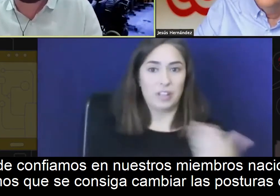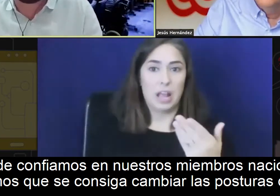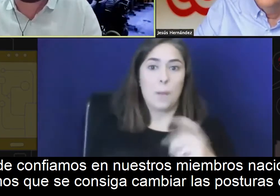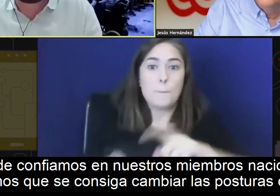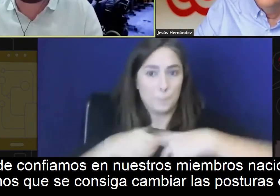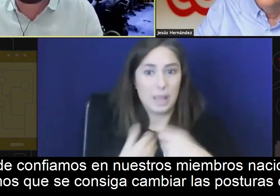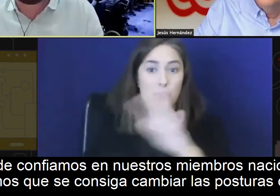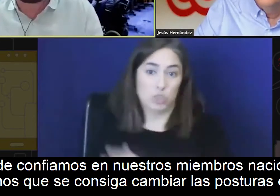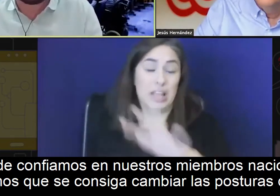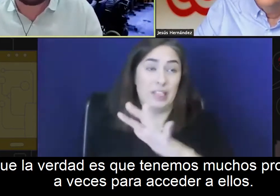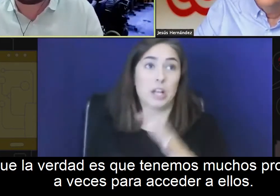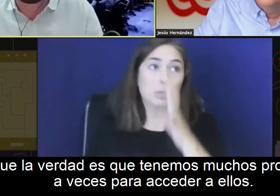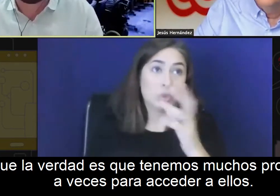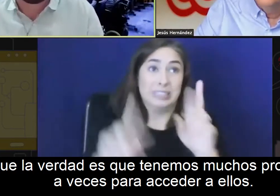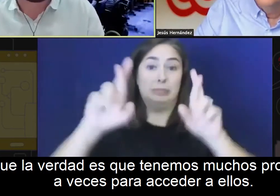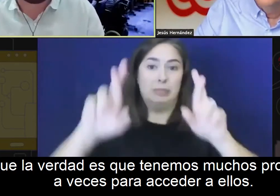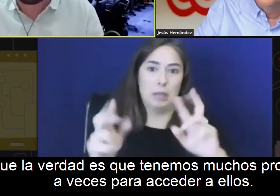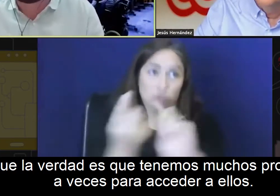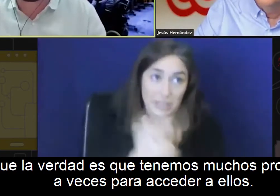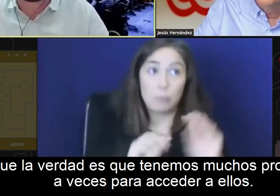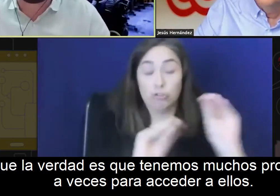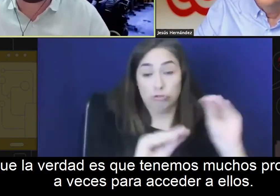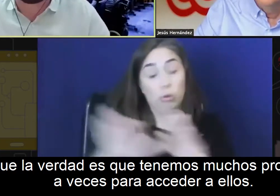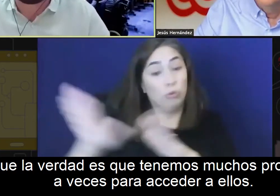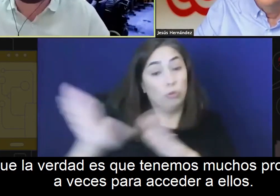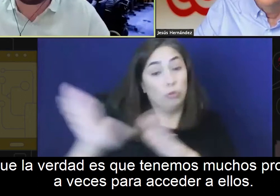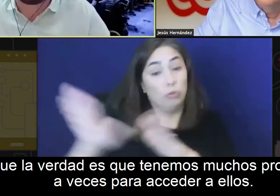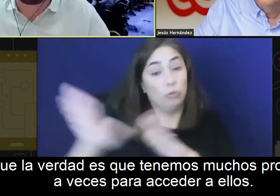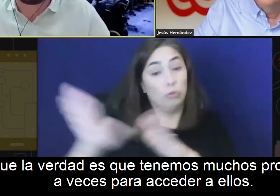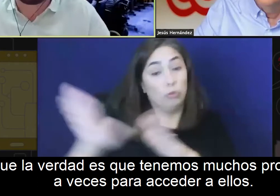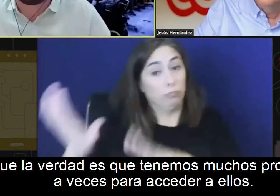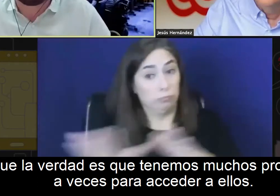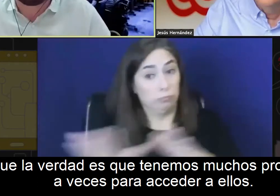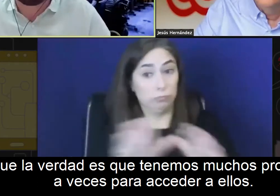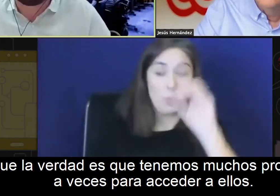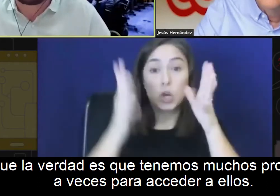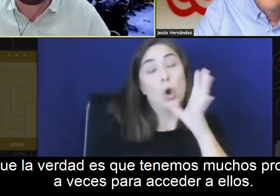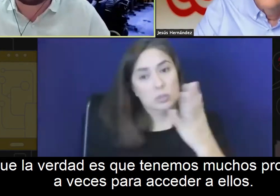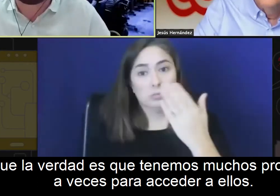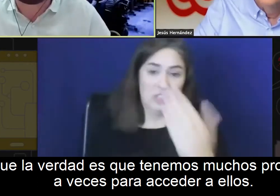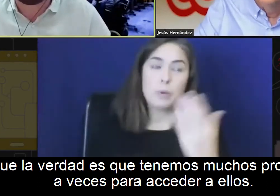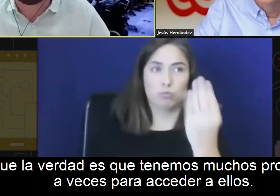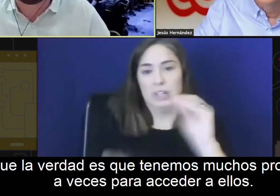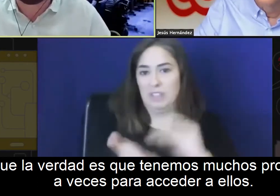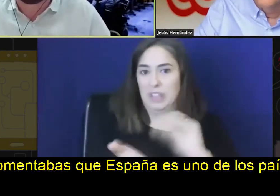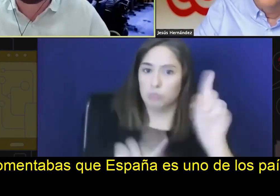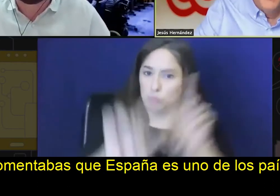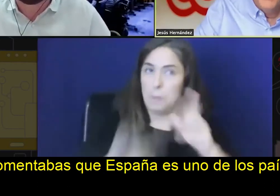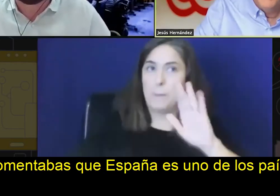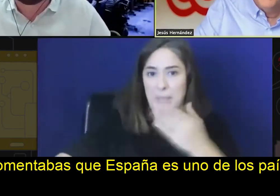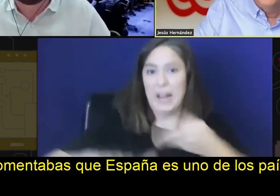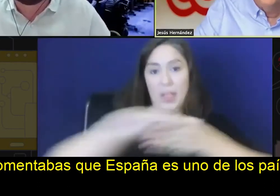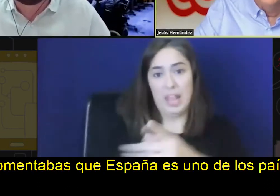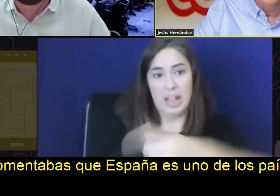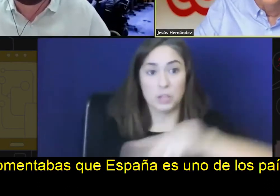consigan cambiar las posturas del Consejo, porque la verdad es que tenemos muchos problemas a veces para acceder a ellos. Ahí,